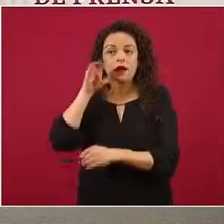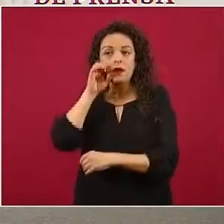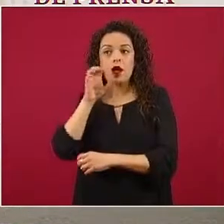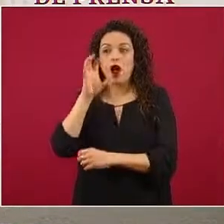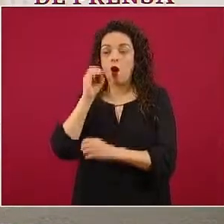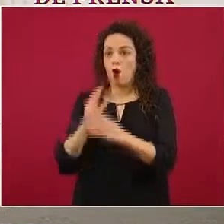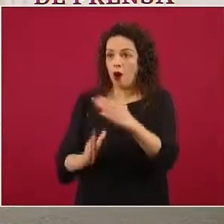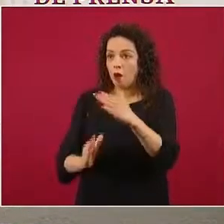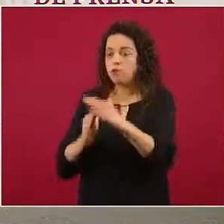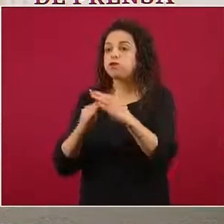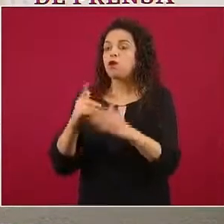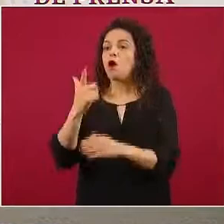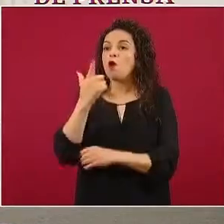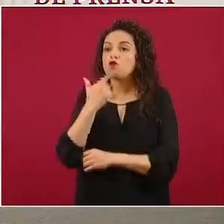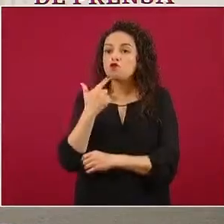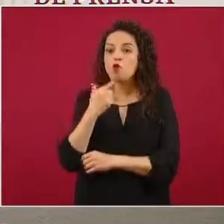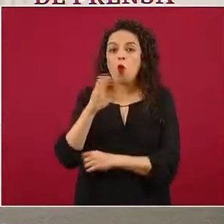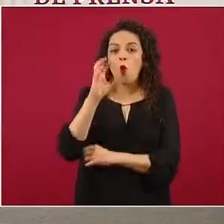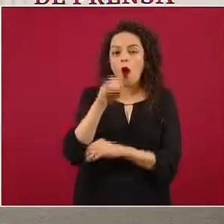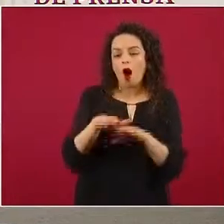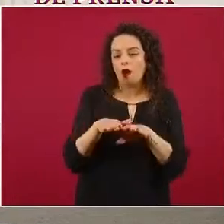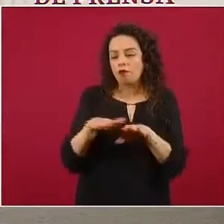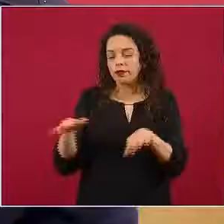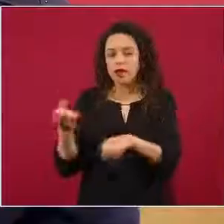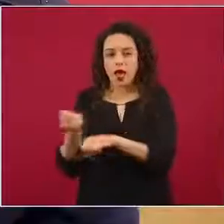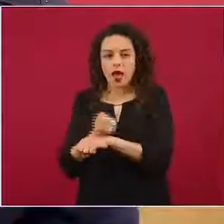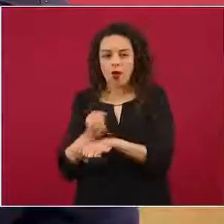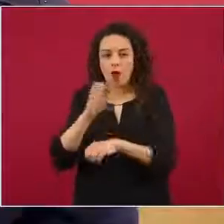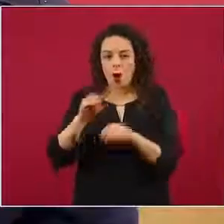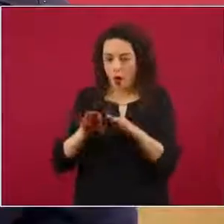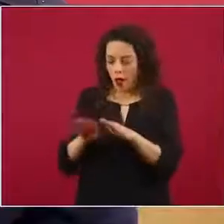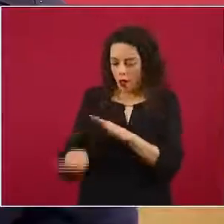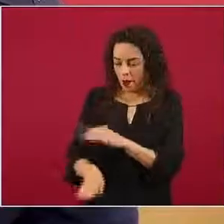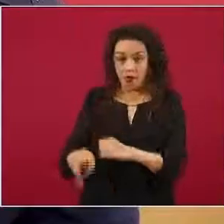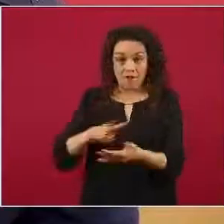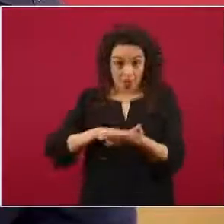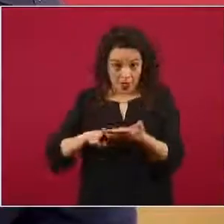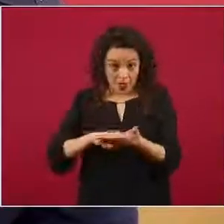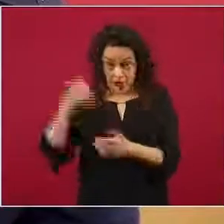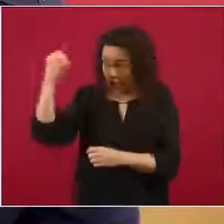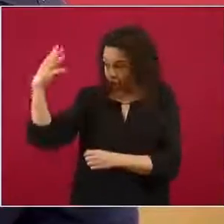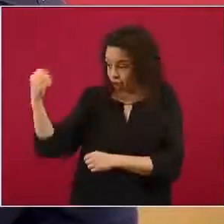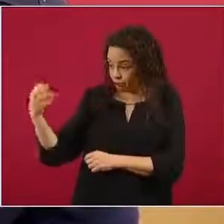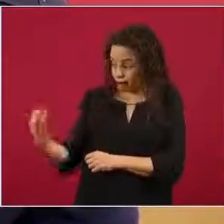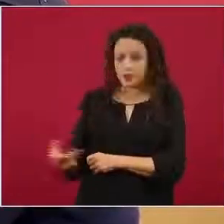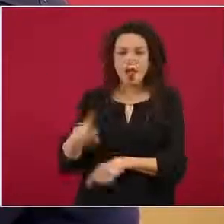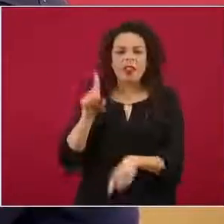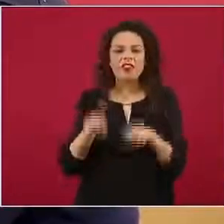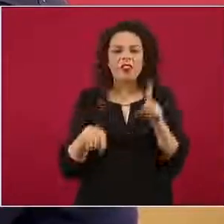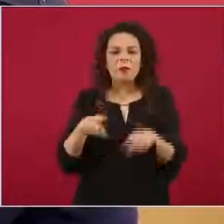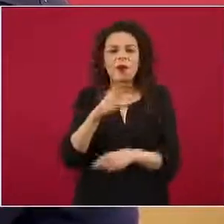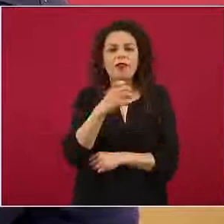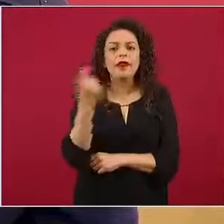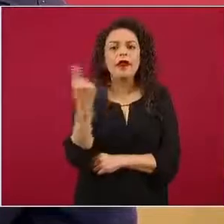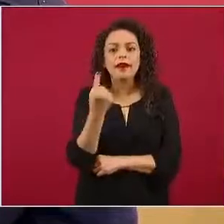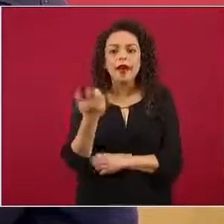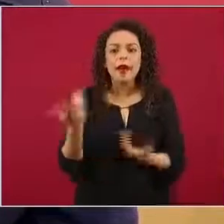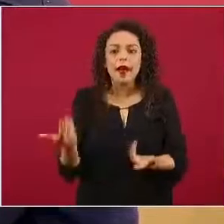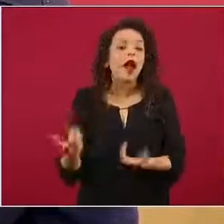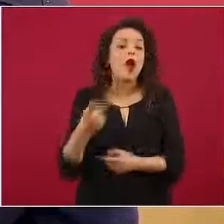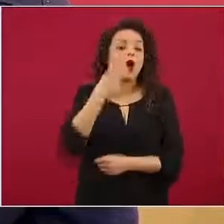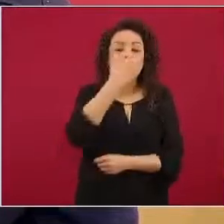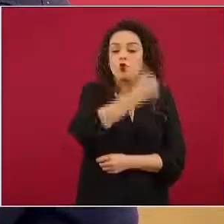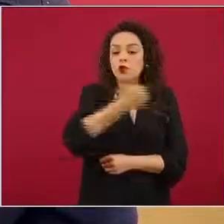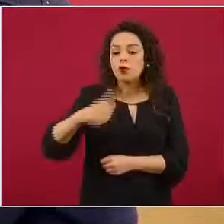rojo, el moderado amarillo o el bajo verde, depende precisamente de qué rango obtuvo cada uno y